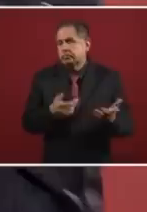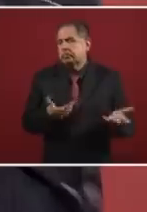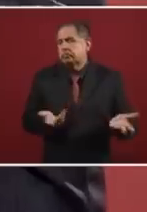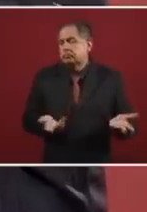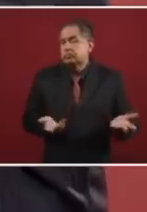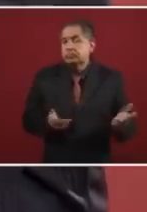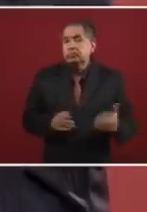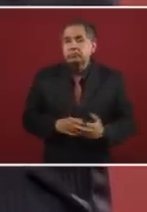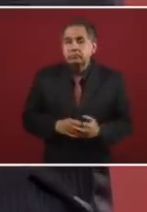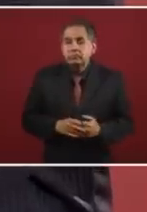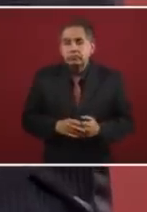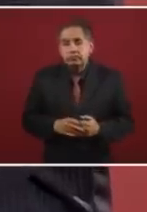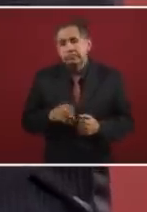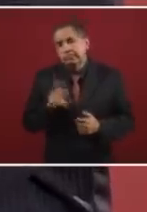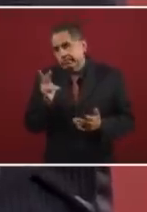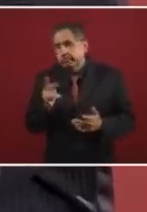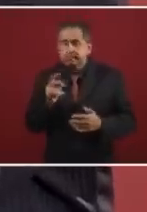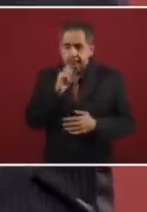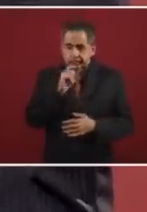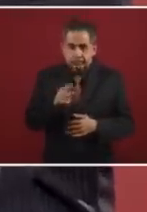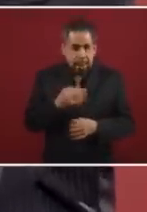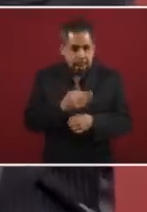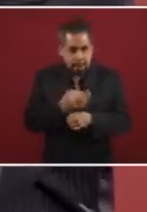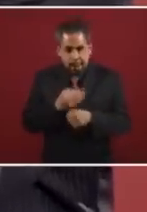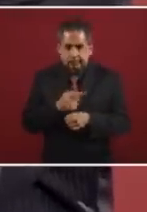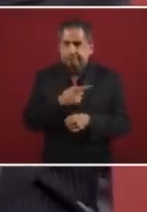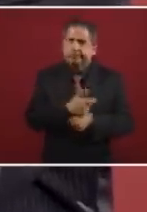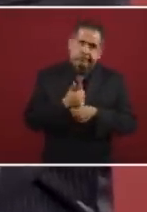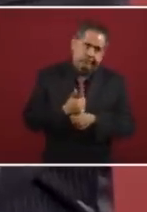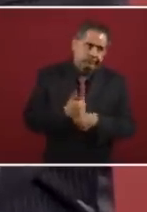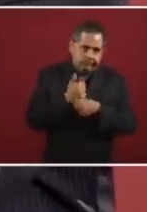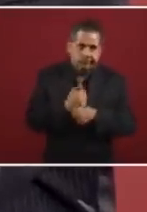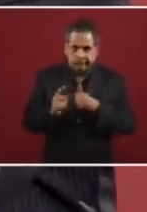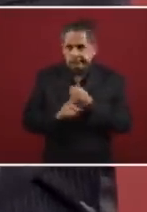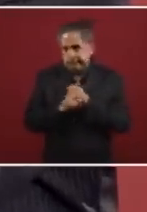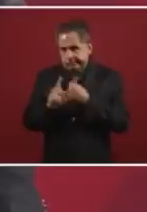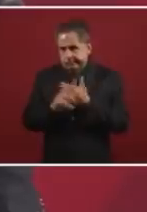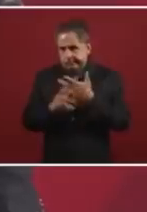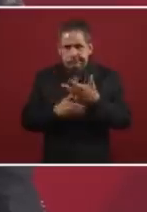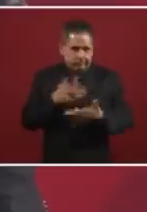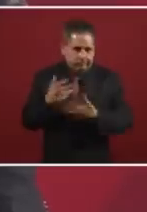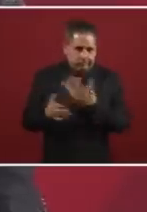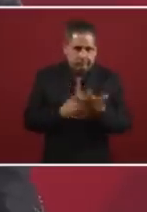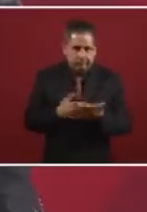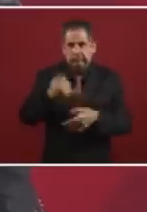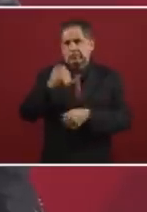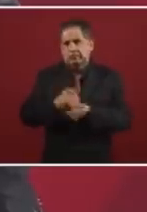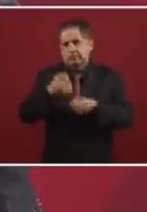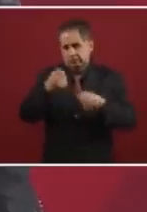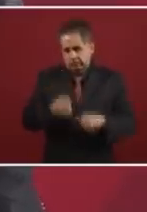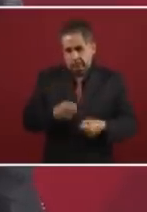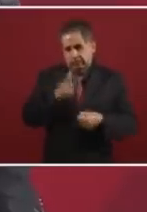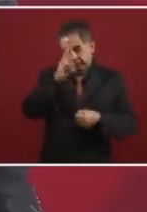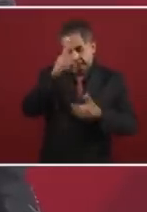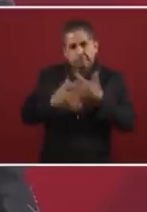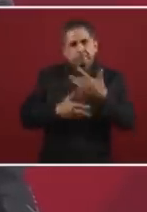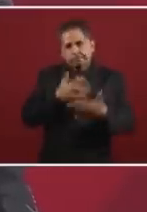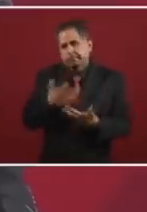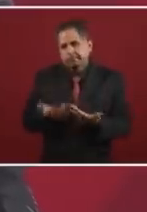de todas maneras estamos padeciendo de la inseguridad de la violencia